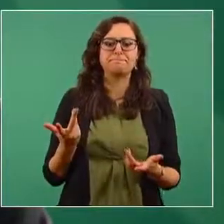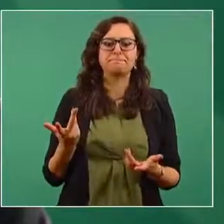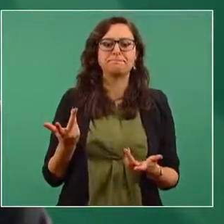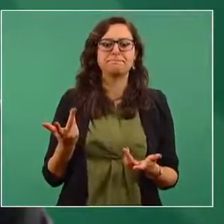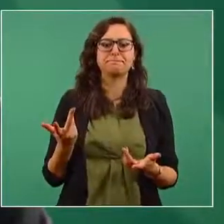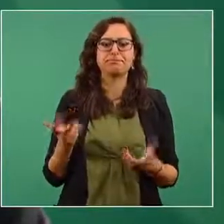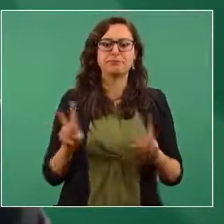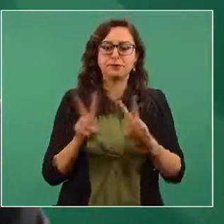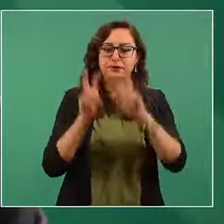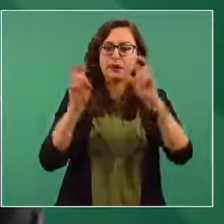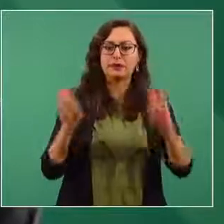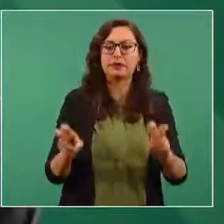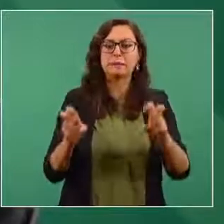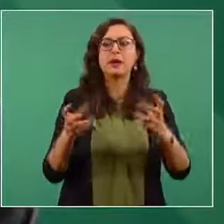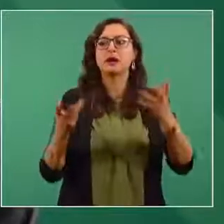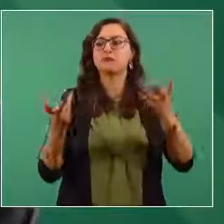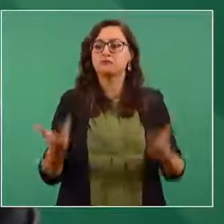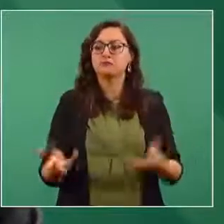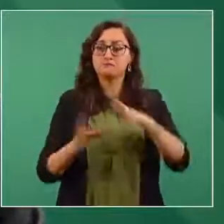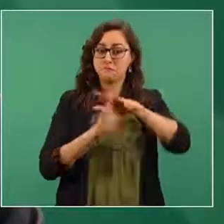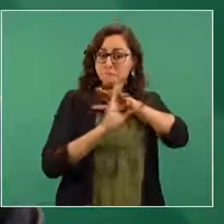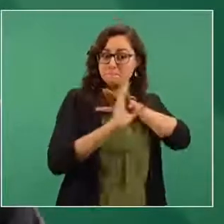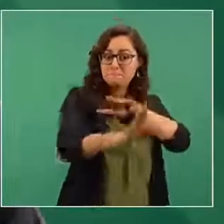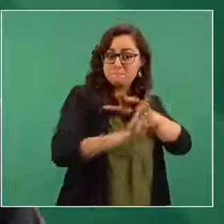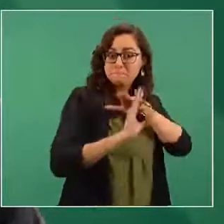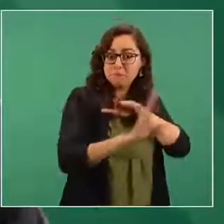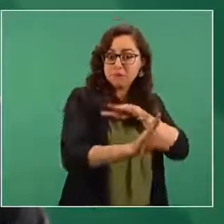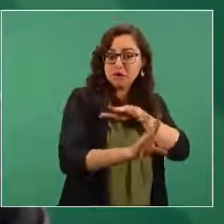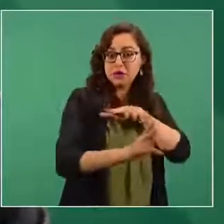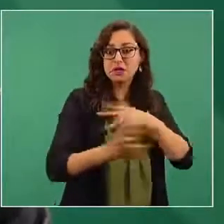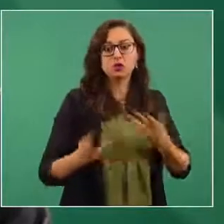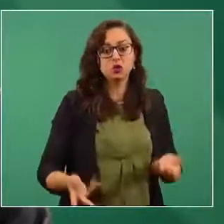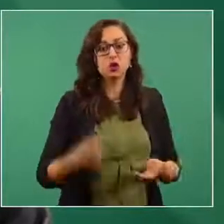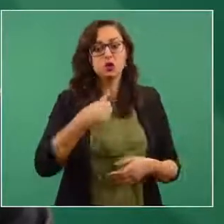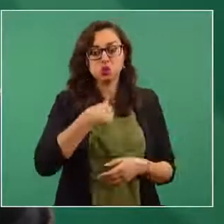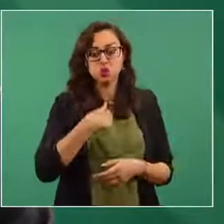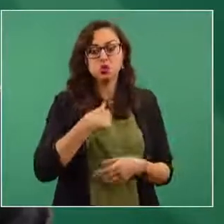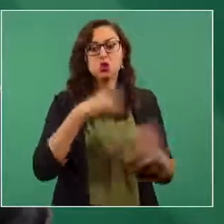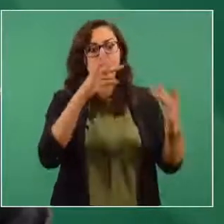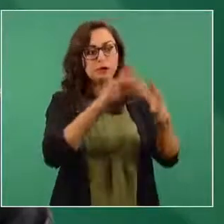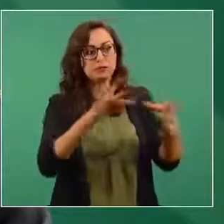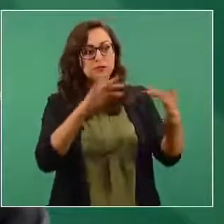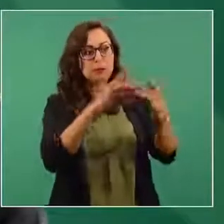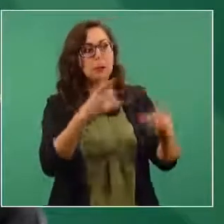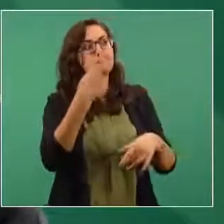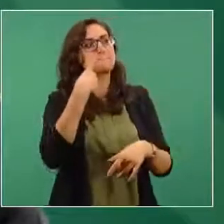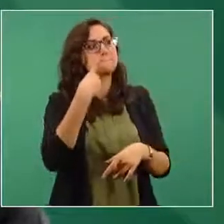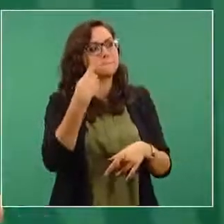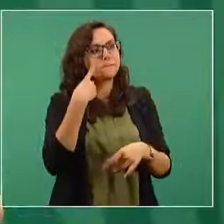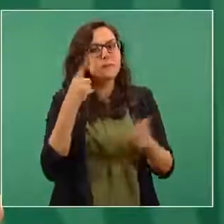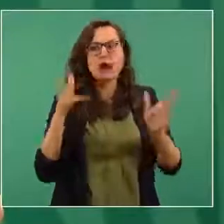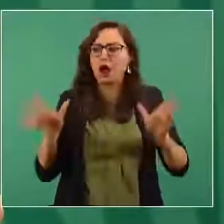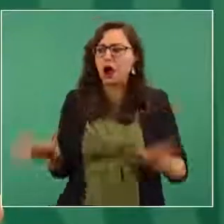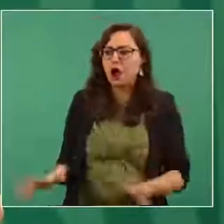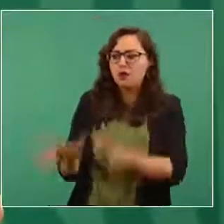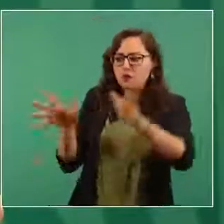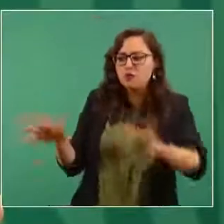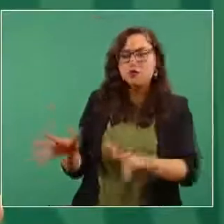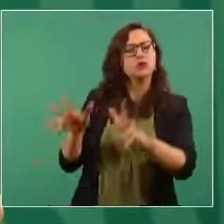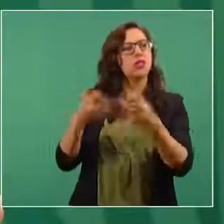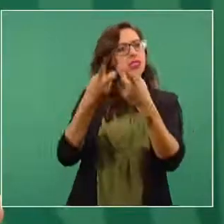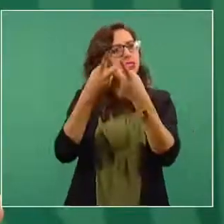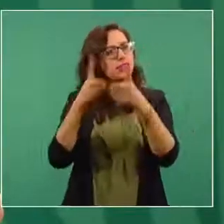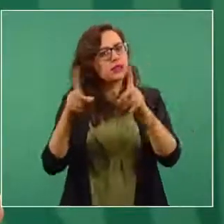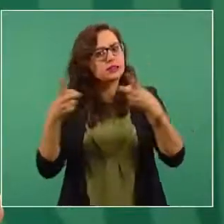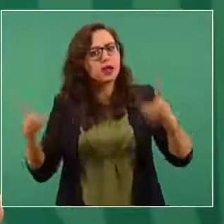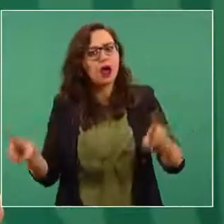enfrentar el fenómeno migratorio, le hablé de las cortinas de desarrollo, el